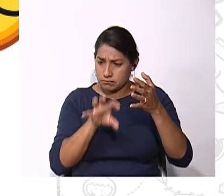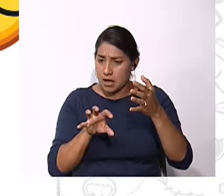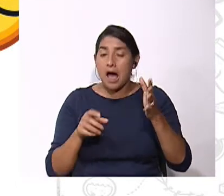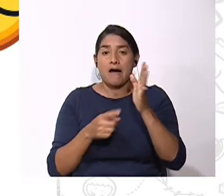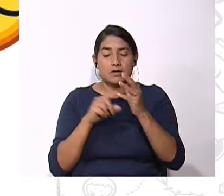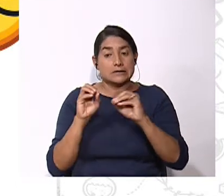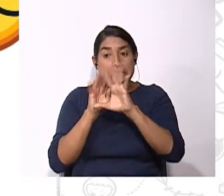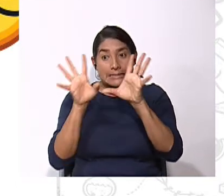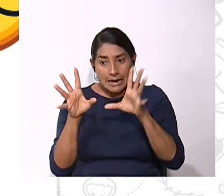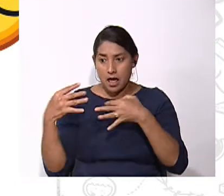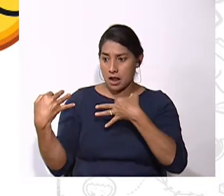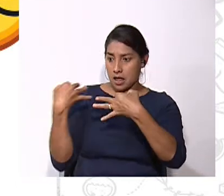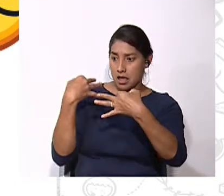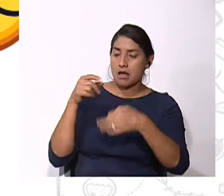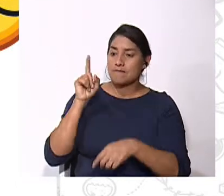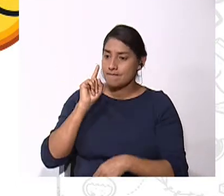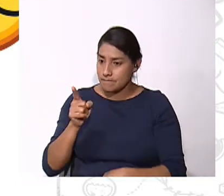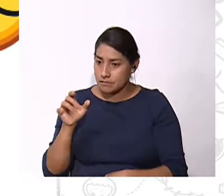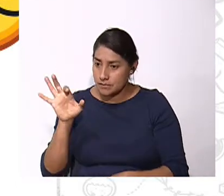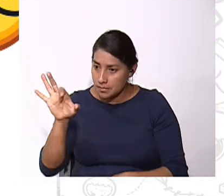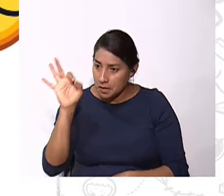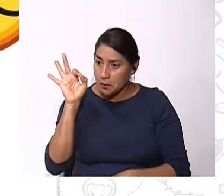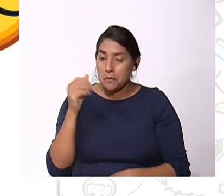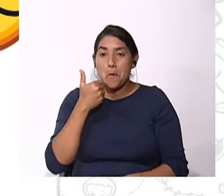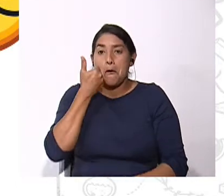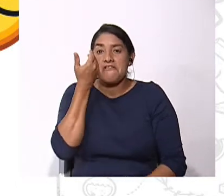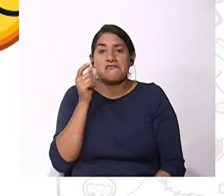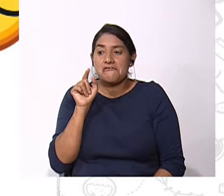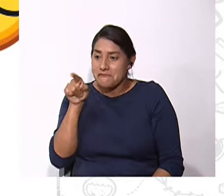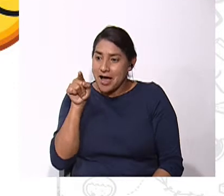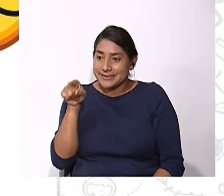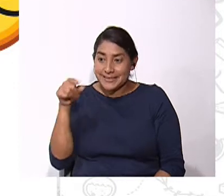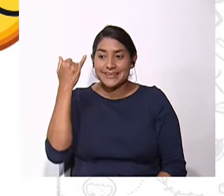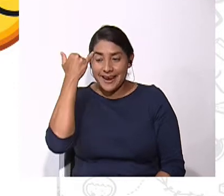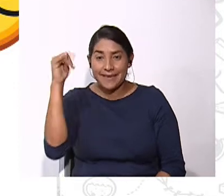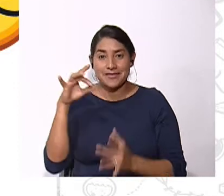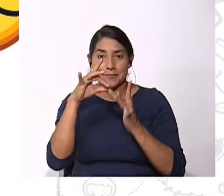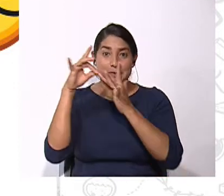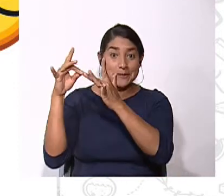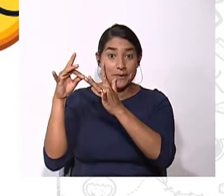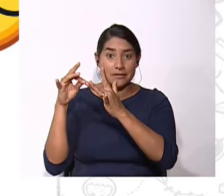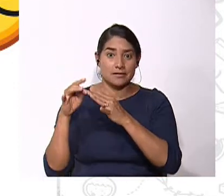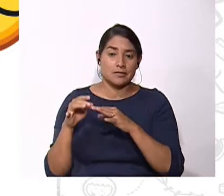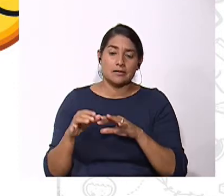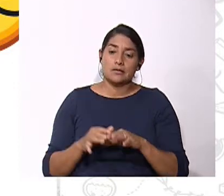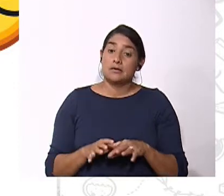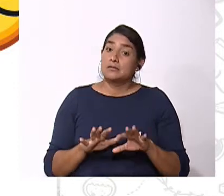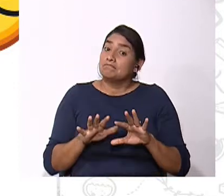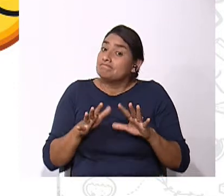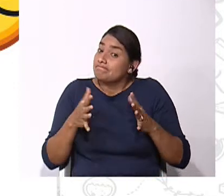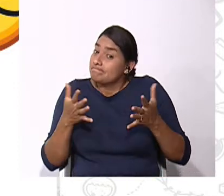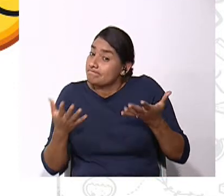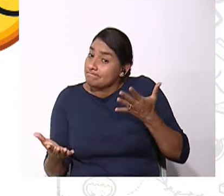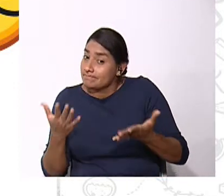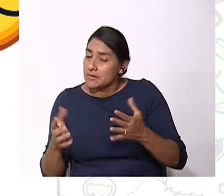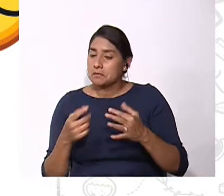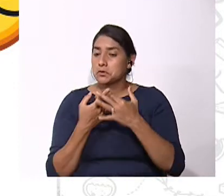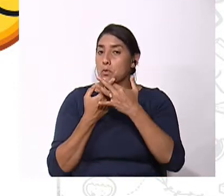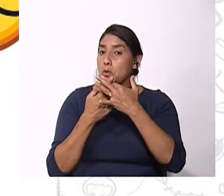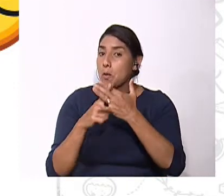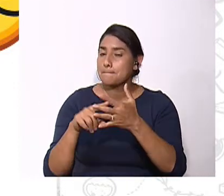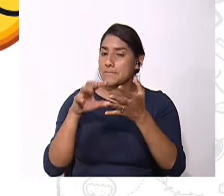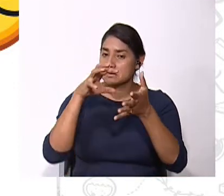decir, claramente en el texto. Y yo digo, ¡ay, qué fácil! Esa es la idea fundamental. Puede ser al principio